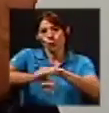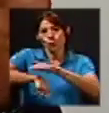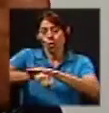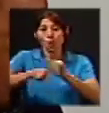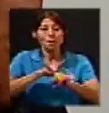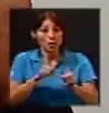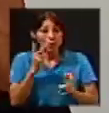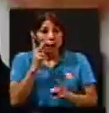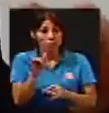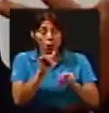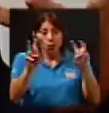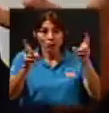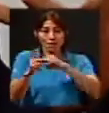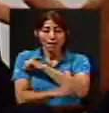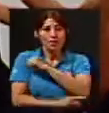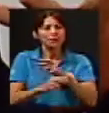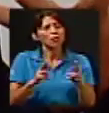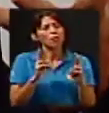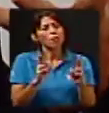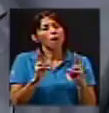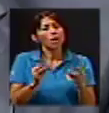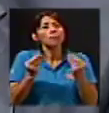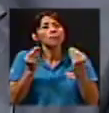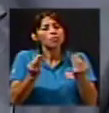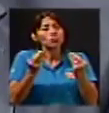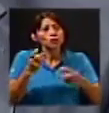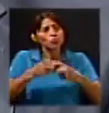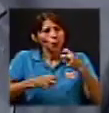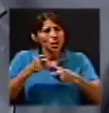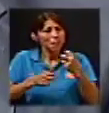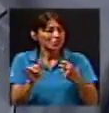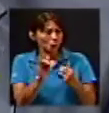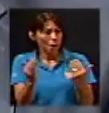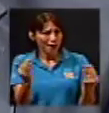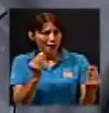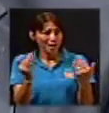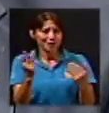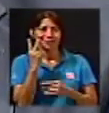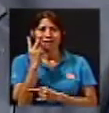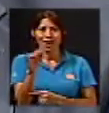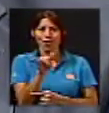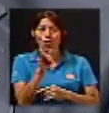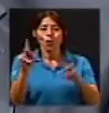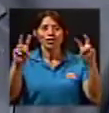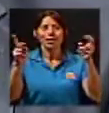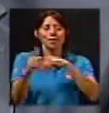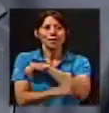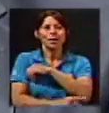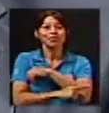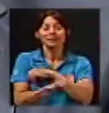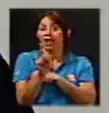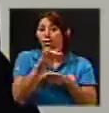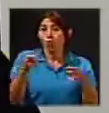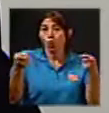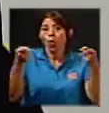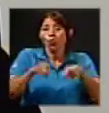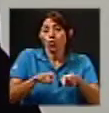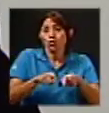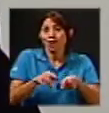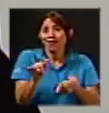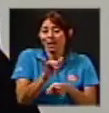país. Bueno, ojalá que muchos de los problemas se vean como tema país y no ocurra como ha ocurrido 2 veces